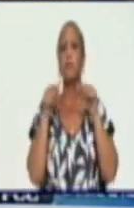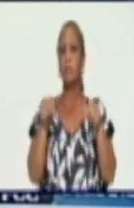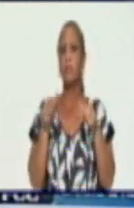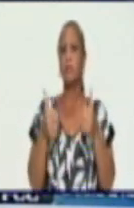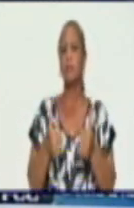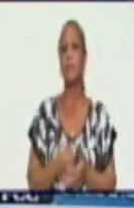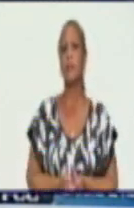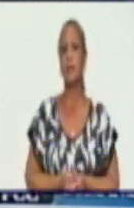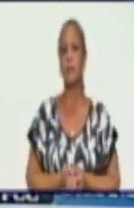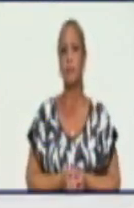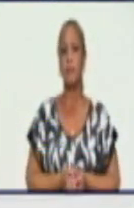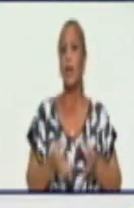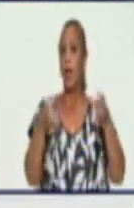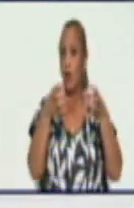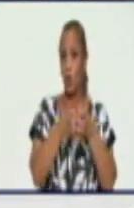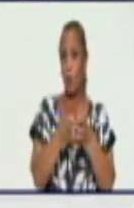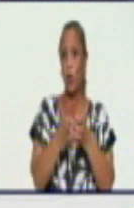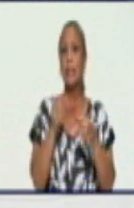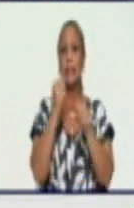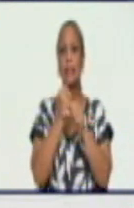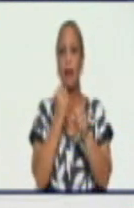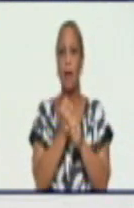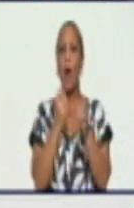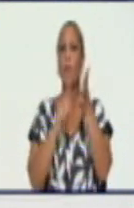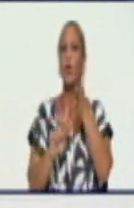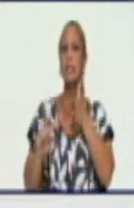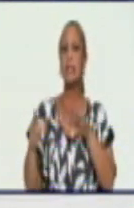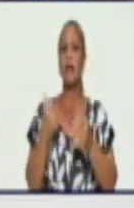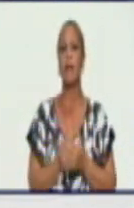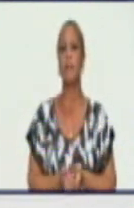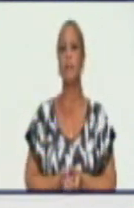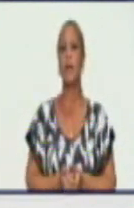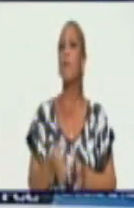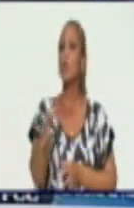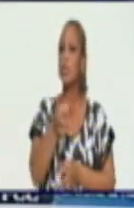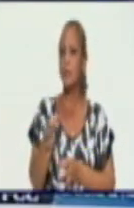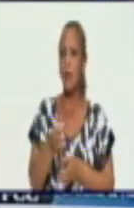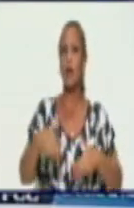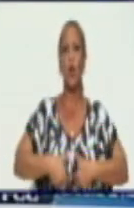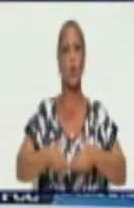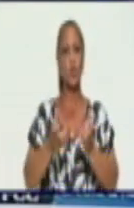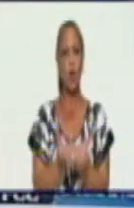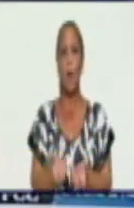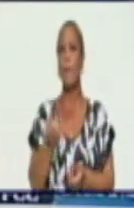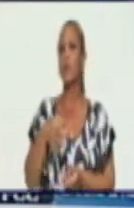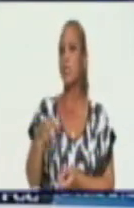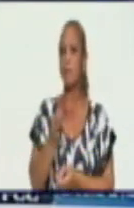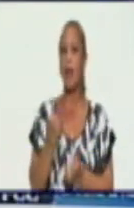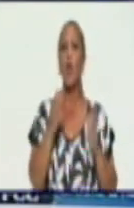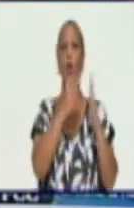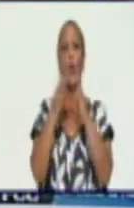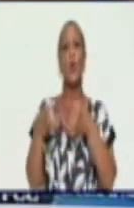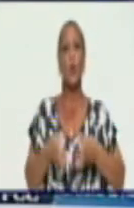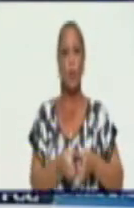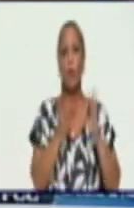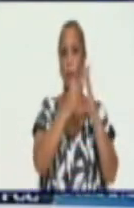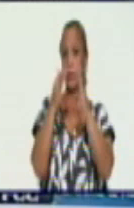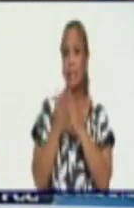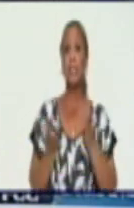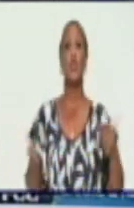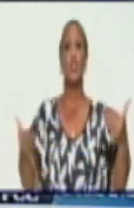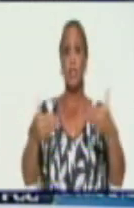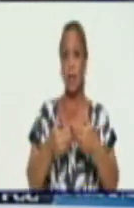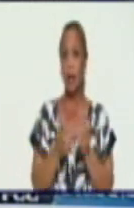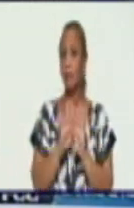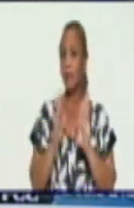el grupo de trabajo provincial los municipales los consejos populares los grupos comunitarios y los cierres provinciales